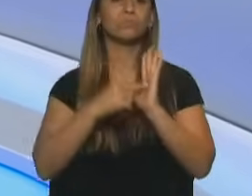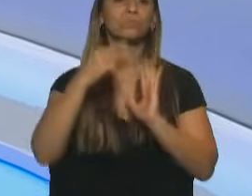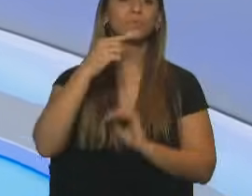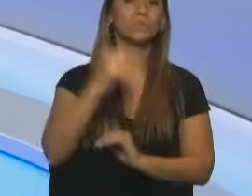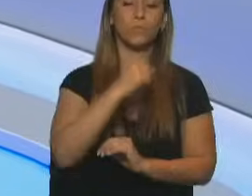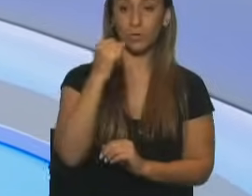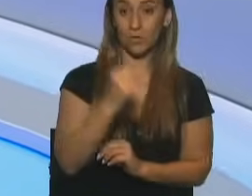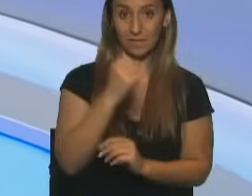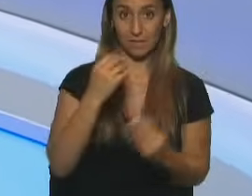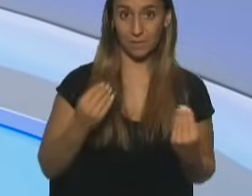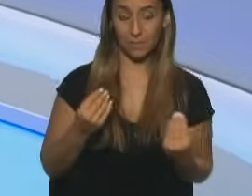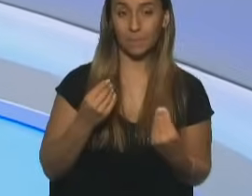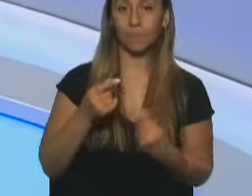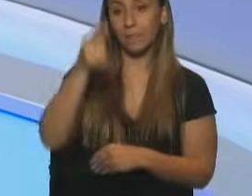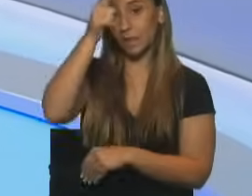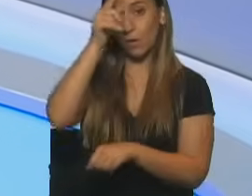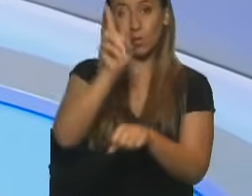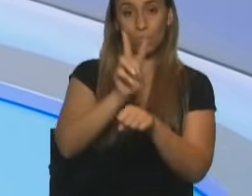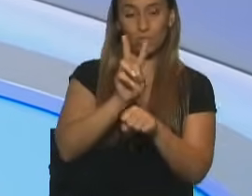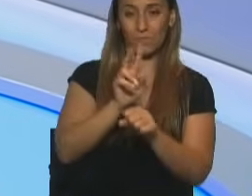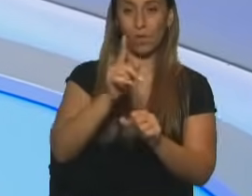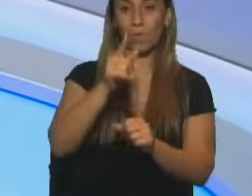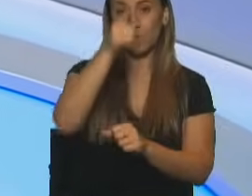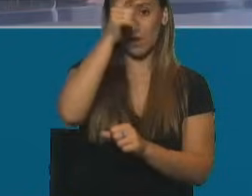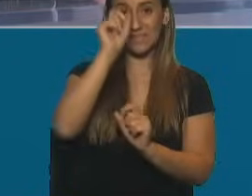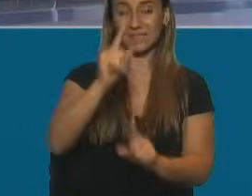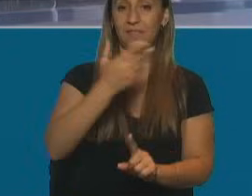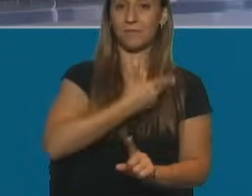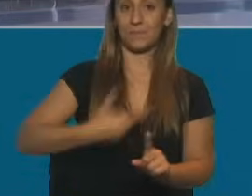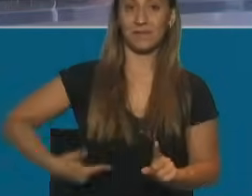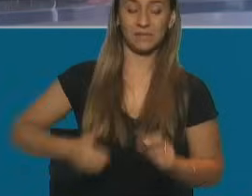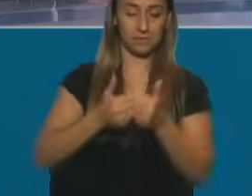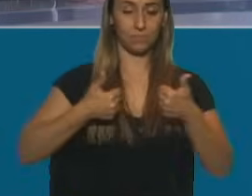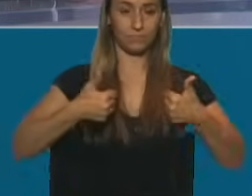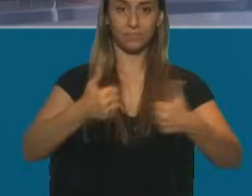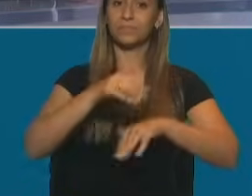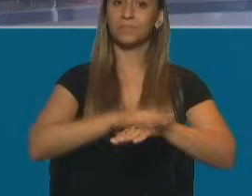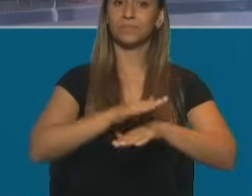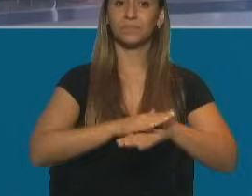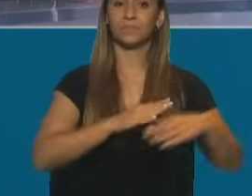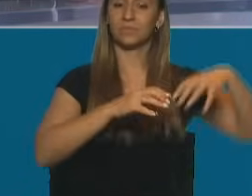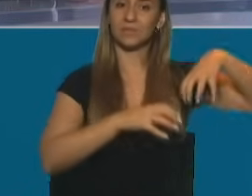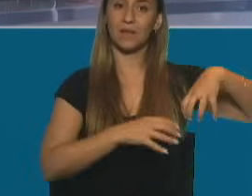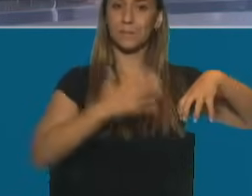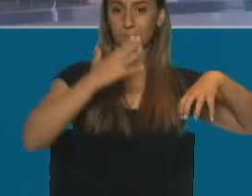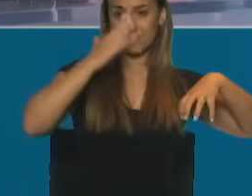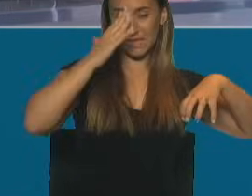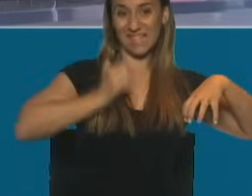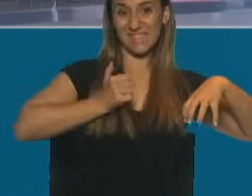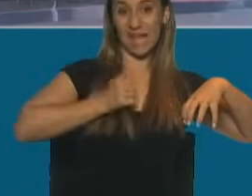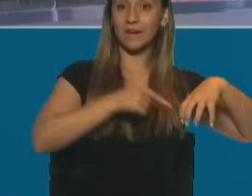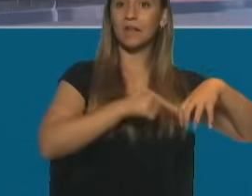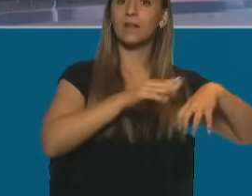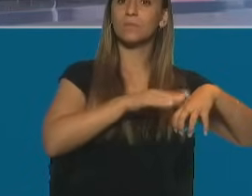importante, la custodia presidencial depende de la Casa Militar y está a cargo de la Policía Federal.